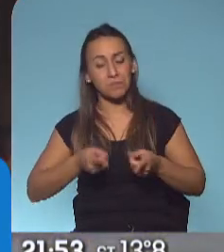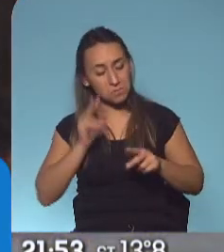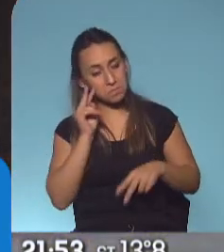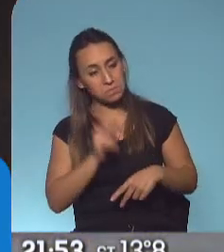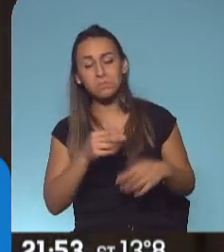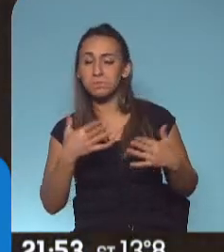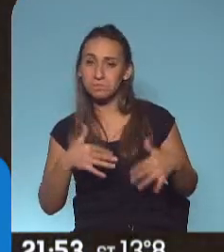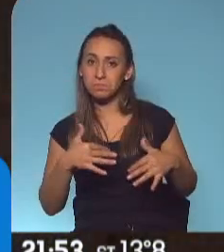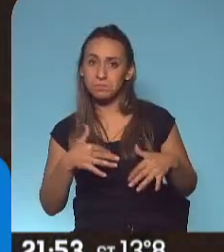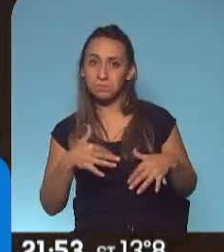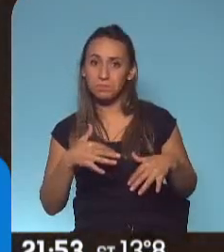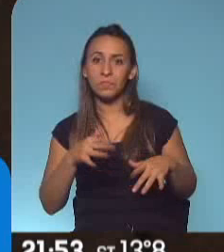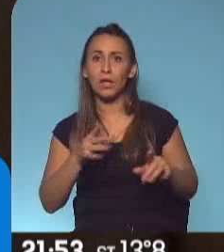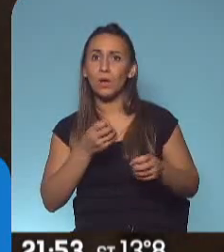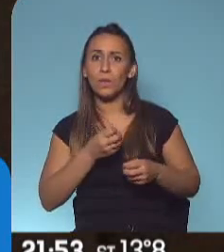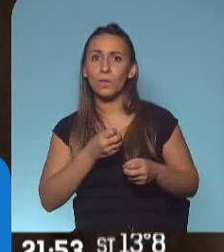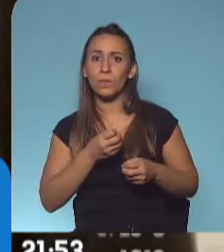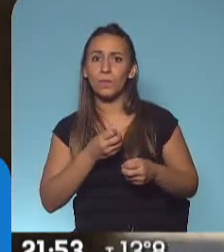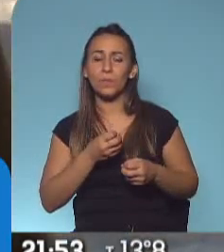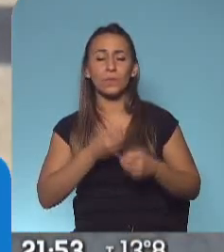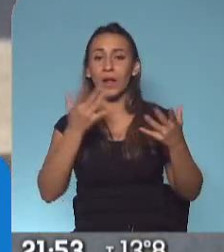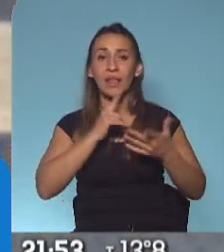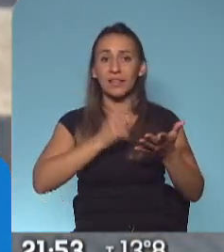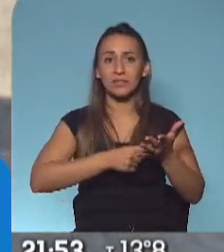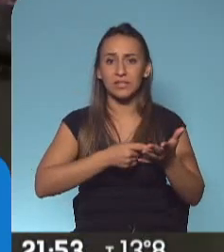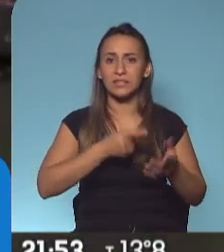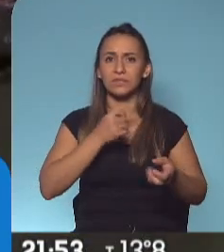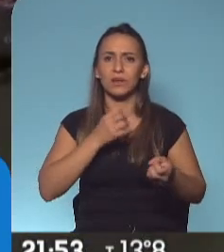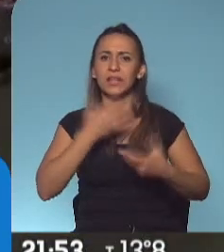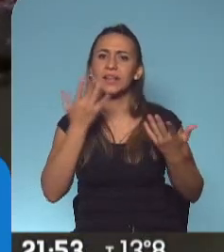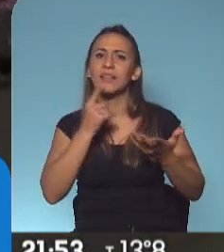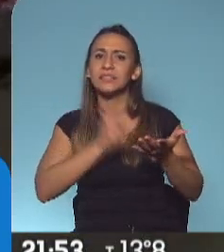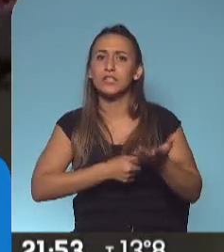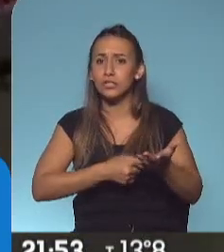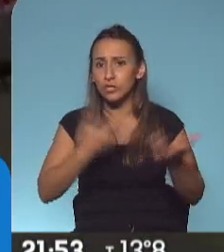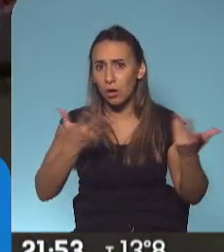cualquier exageración que se haga es un acierto. Así que yo estoy